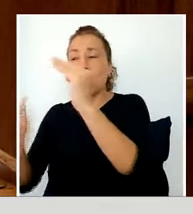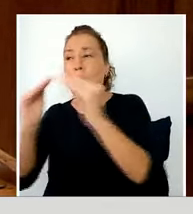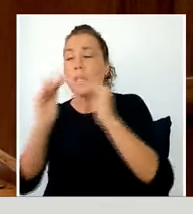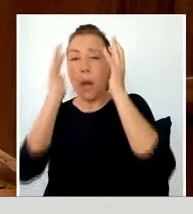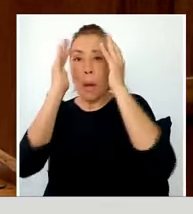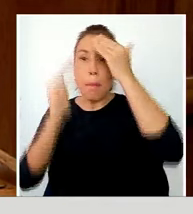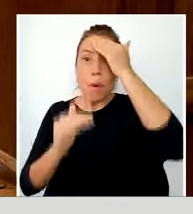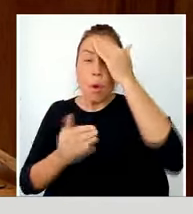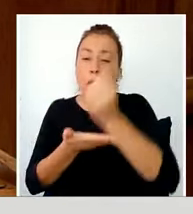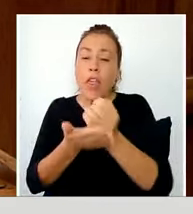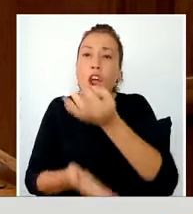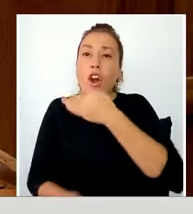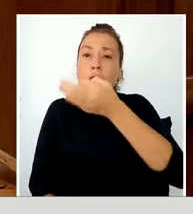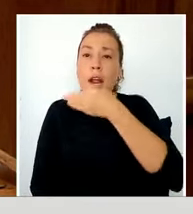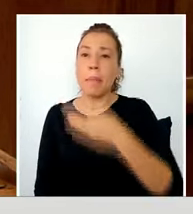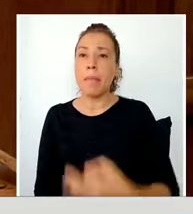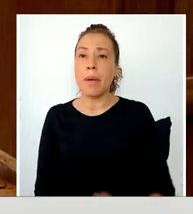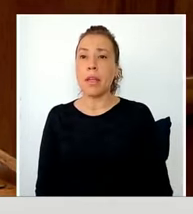medicamentos